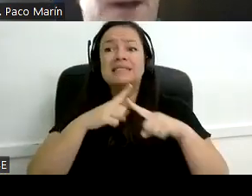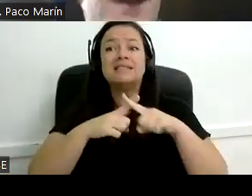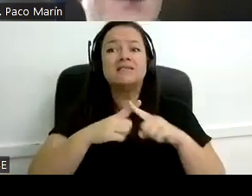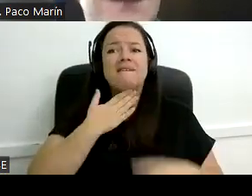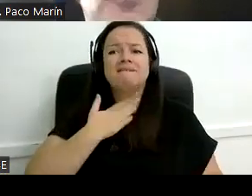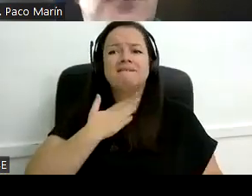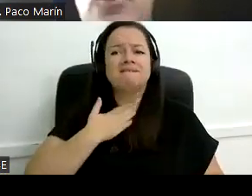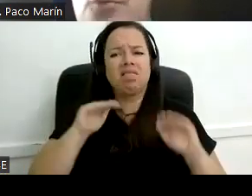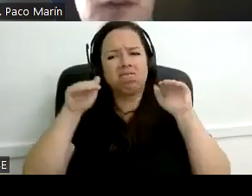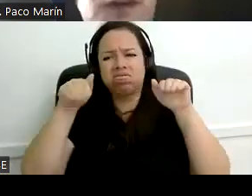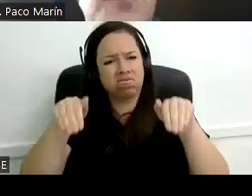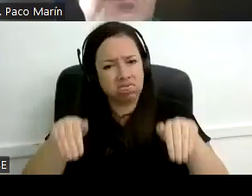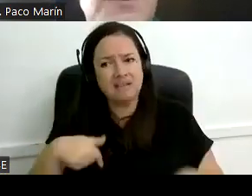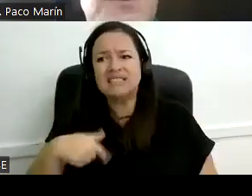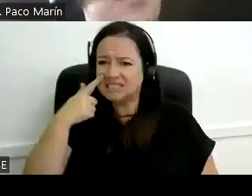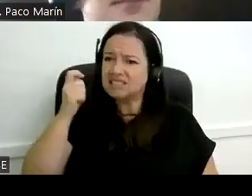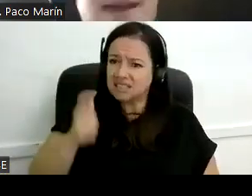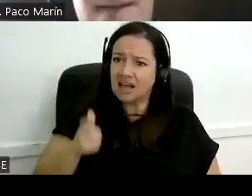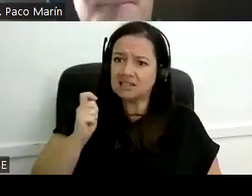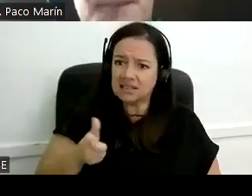muy frecuente, lo vemos muchísimo.